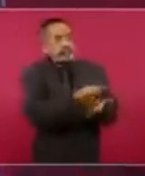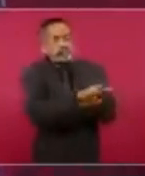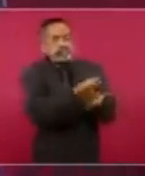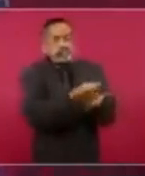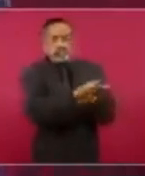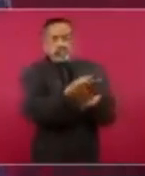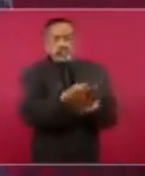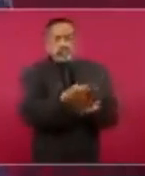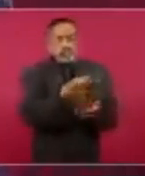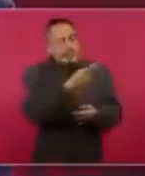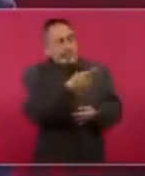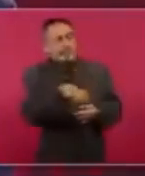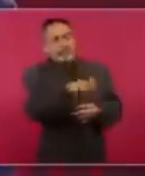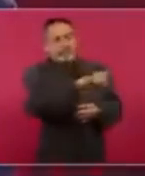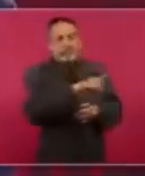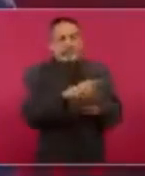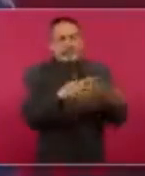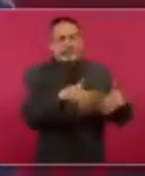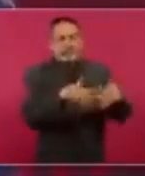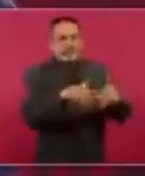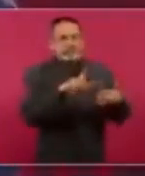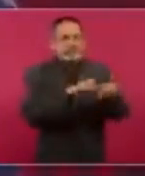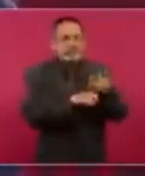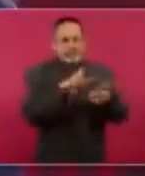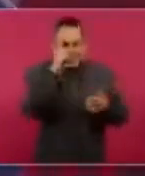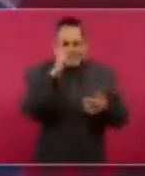productos derivados de la cannabis,